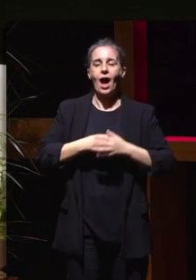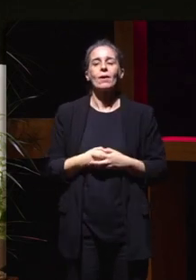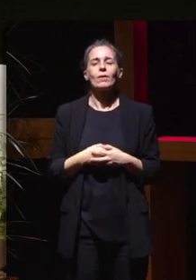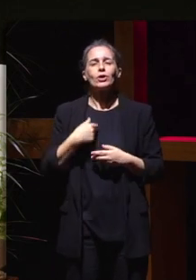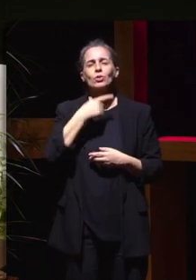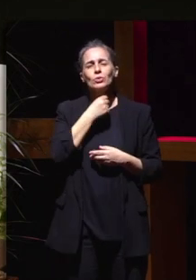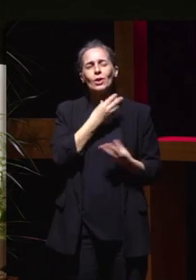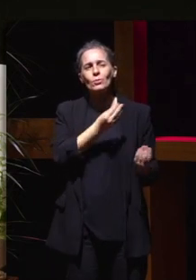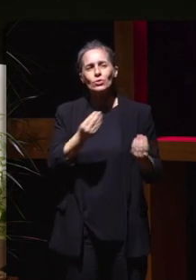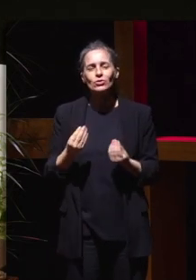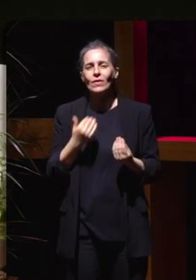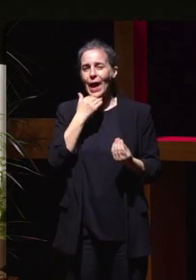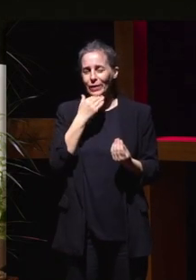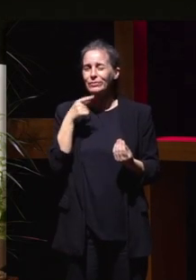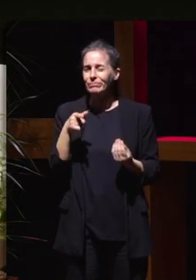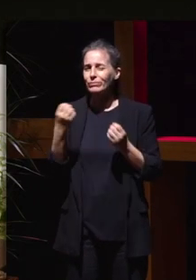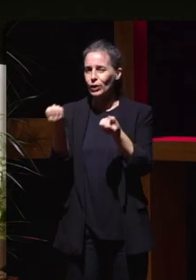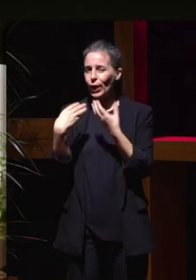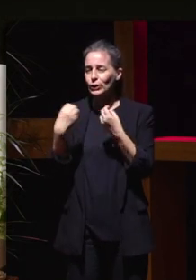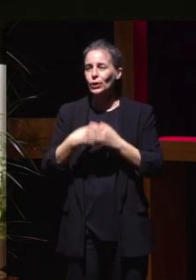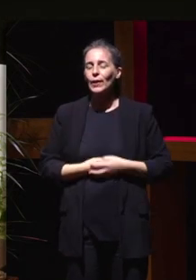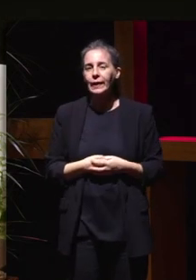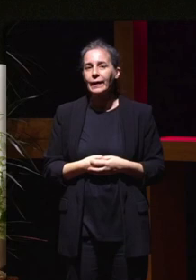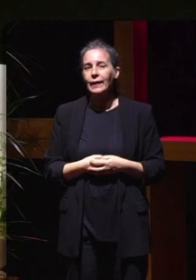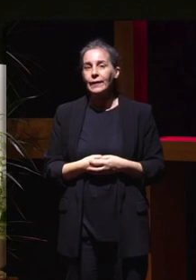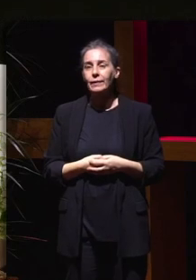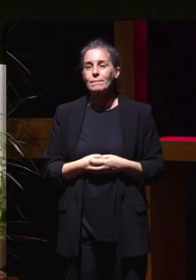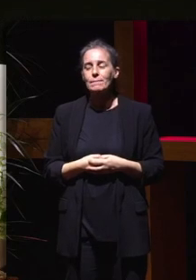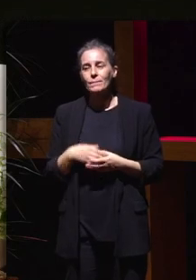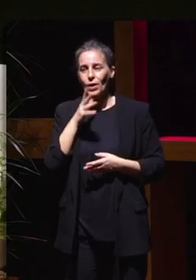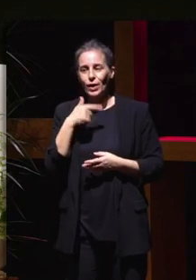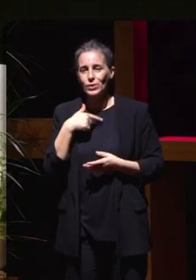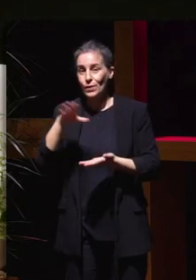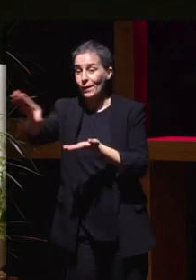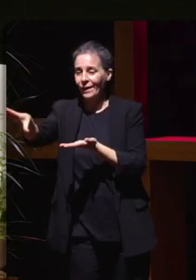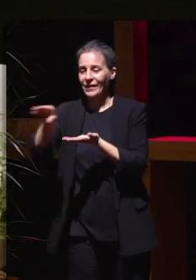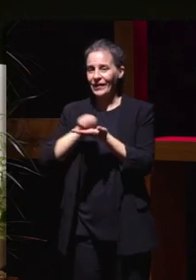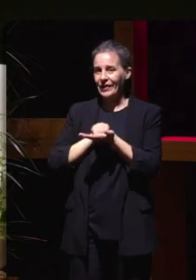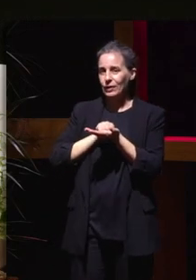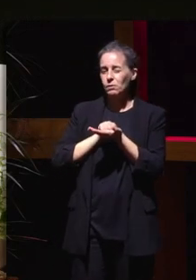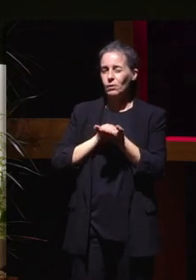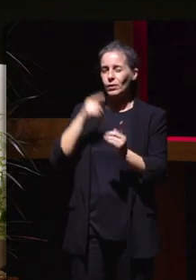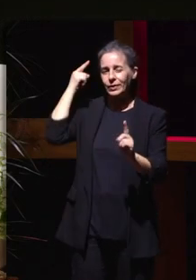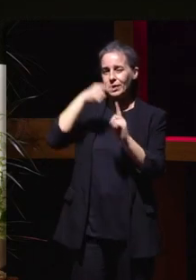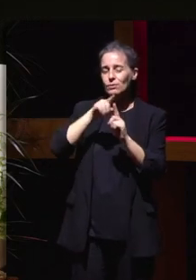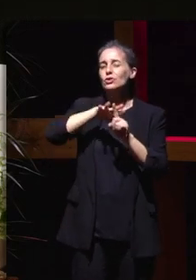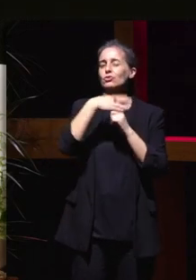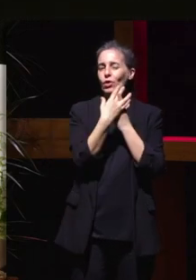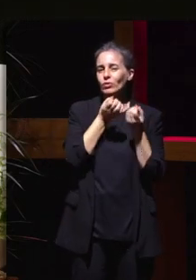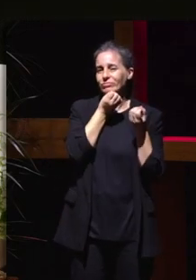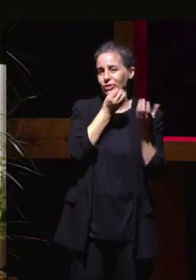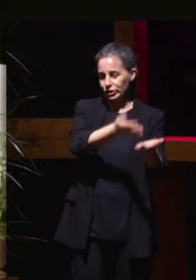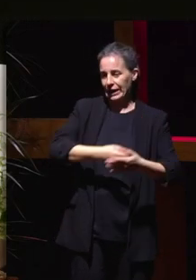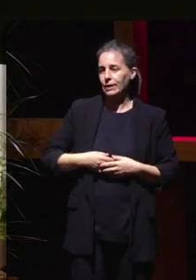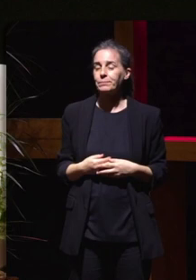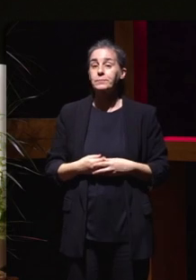que comentó que me sirva un poco para porque marco a o qué Hugo os quería contar Y